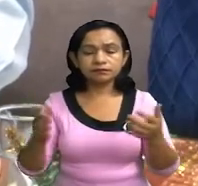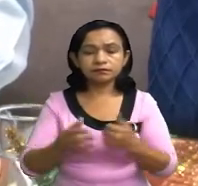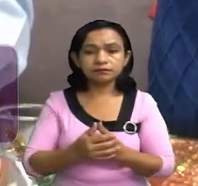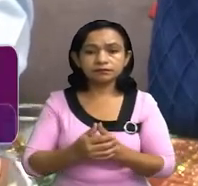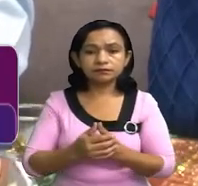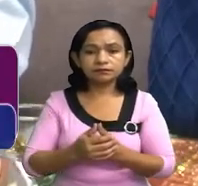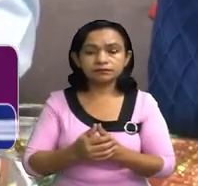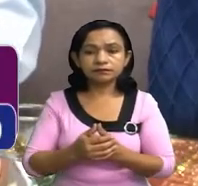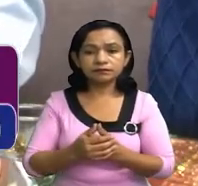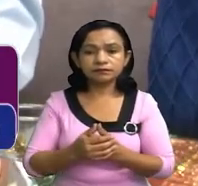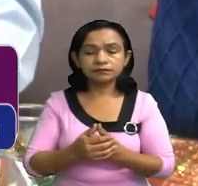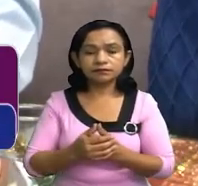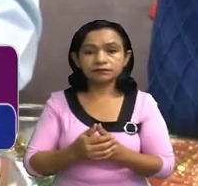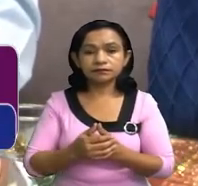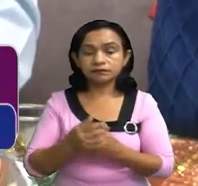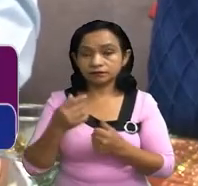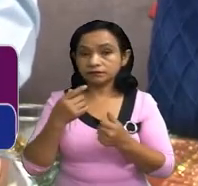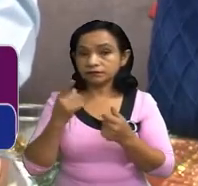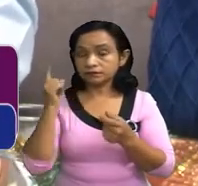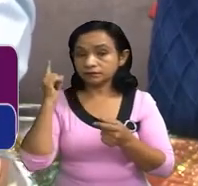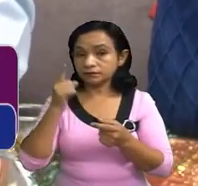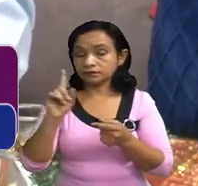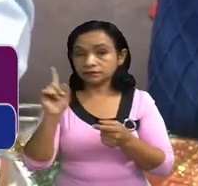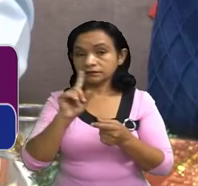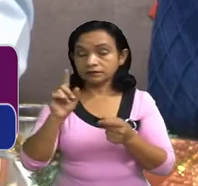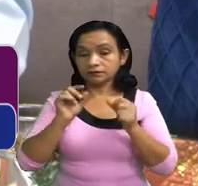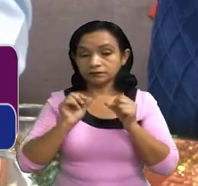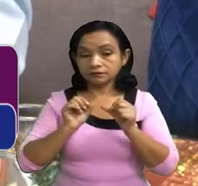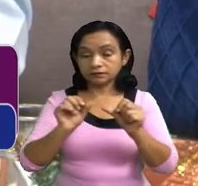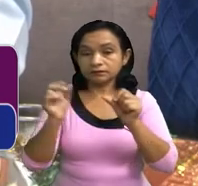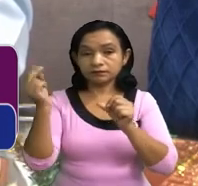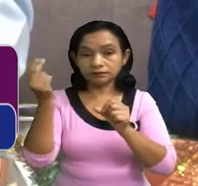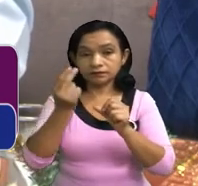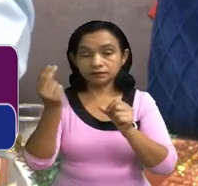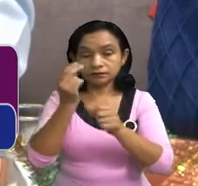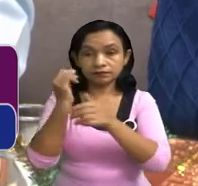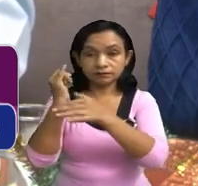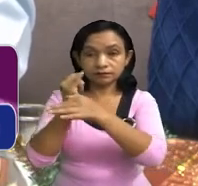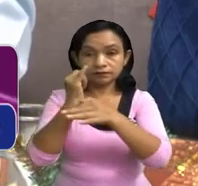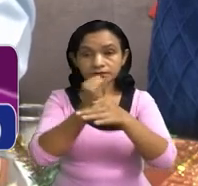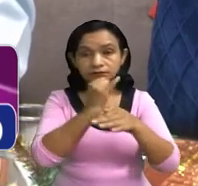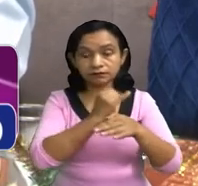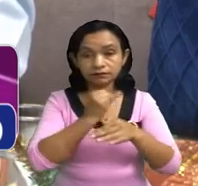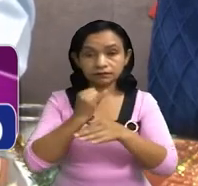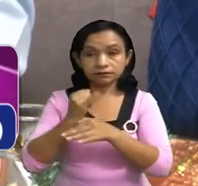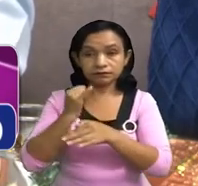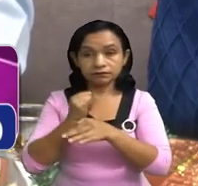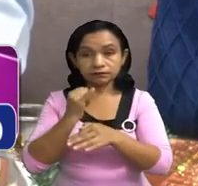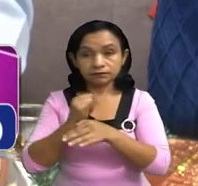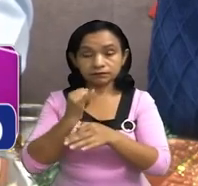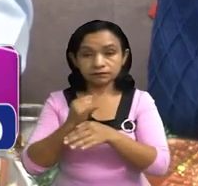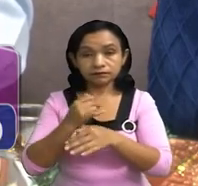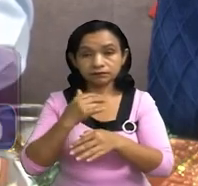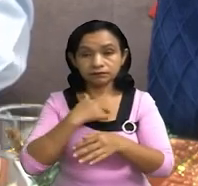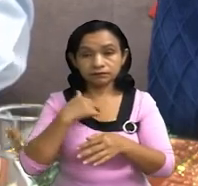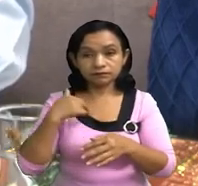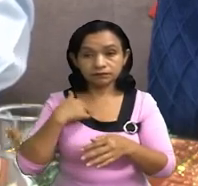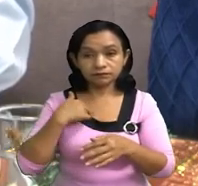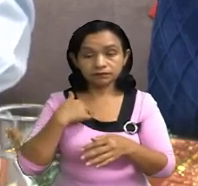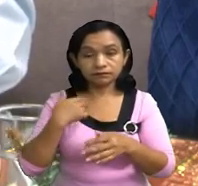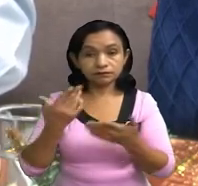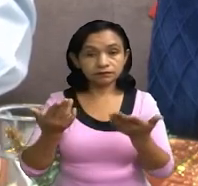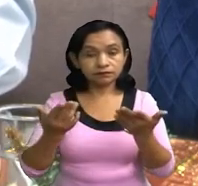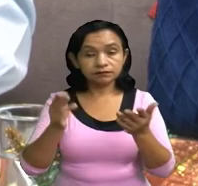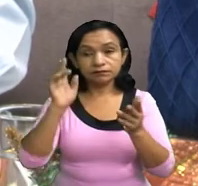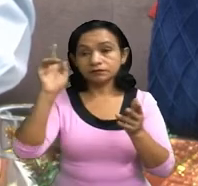usando, y no es amenaza, si siguen utilizando los templos para hacer